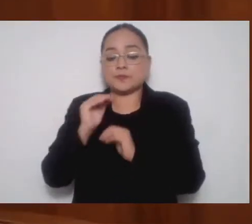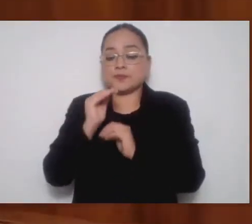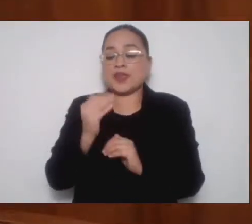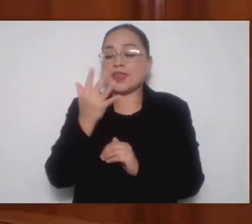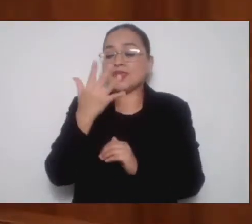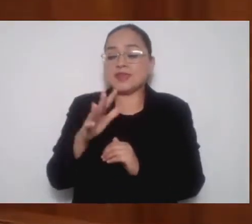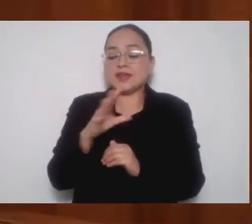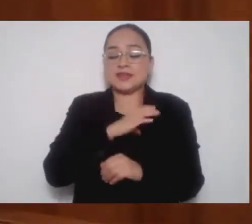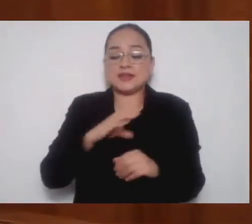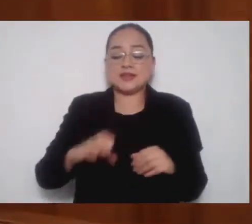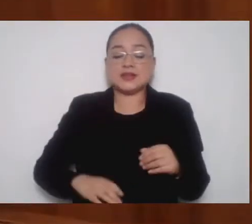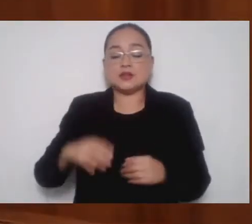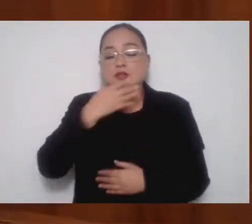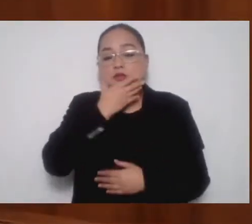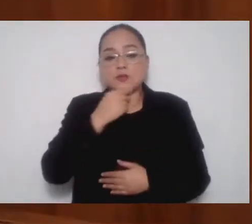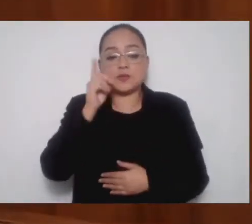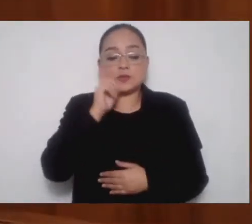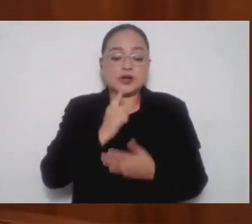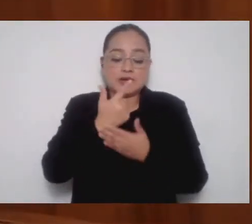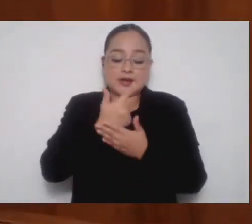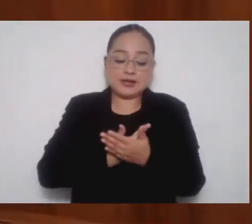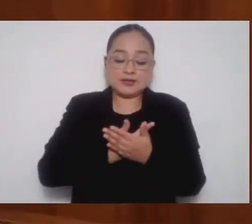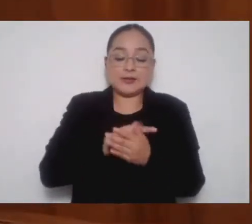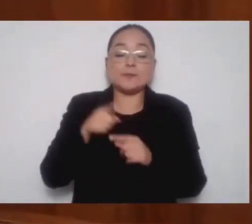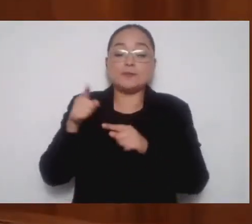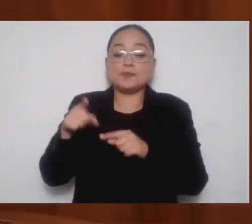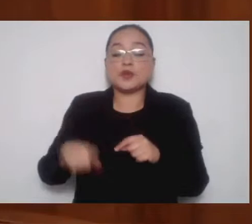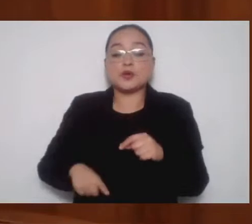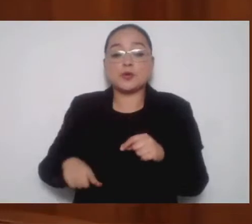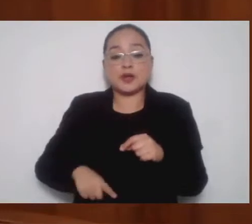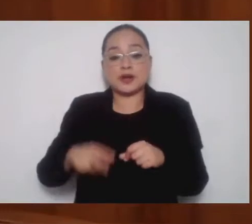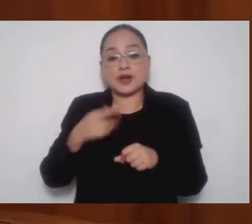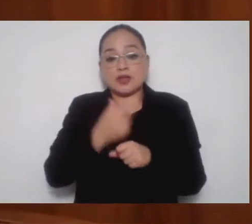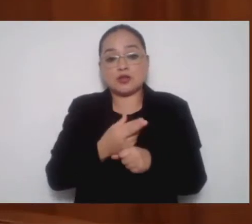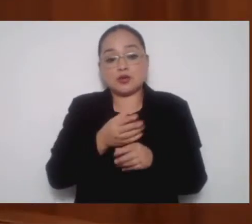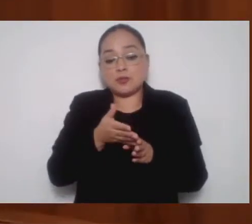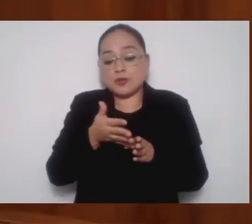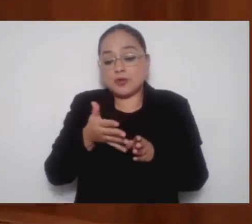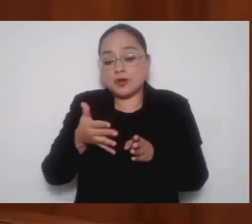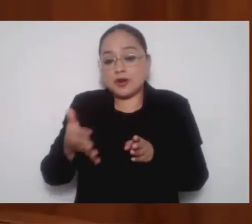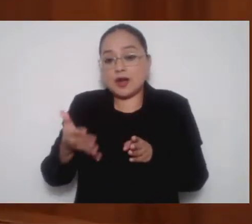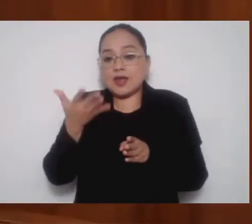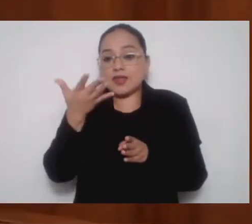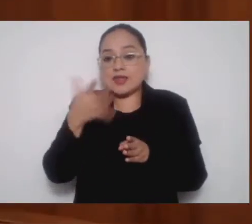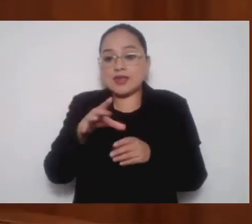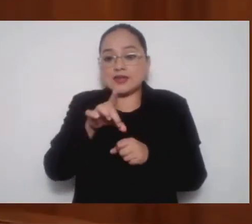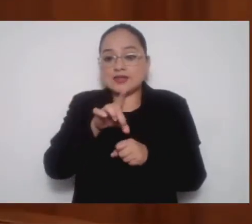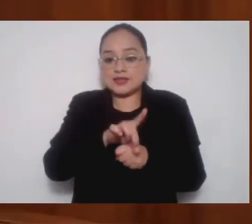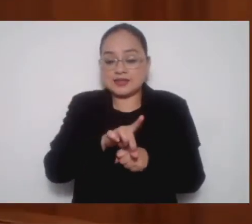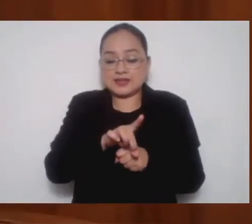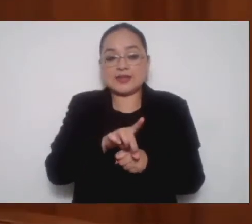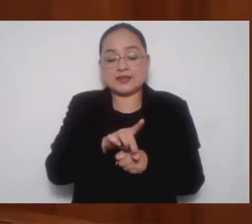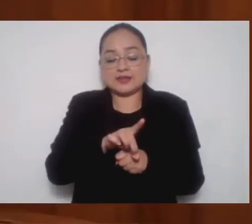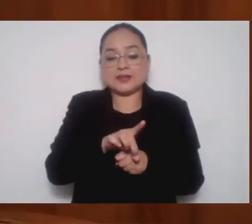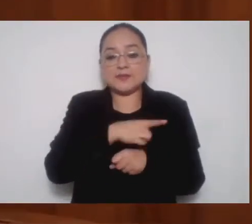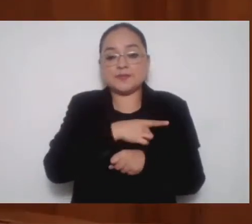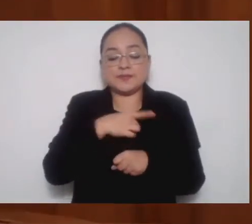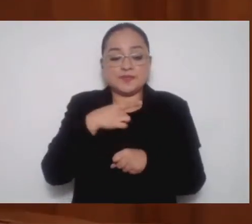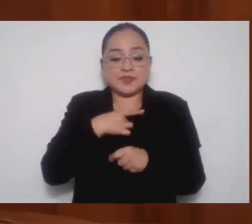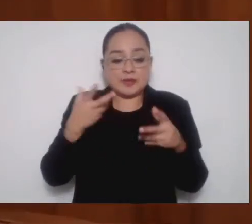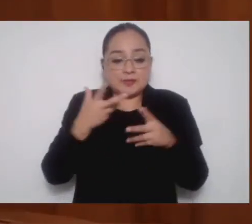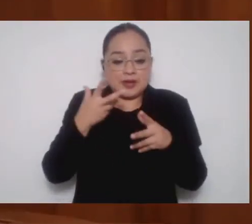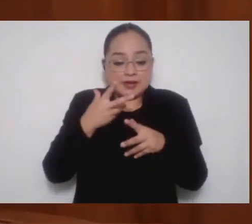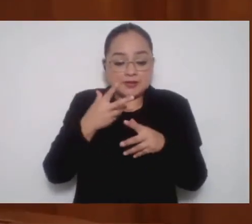hasta 10 candidatas y candidatos, el Ejecutivo, dentro de los 10 días siguientes, formulará